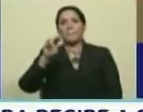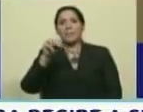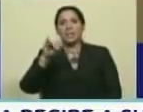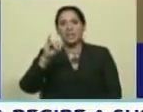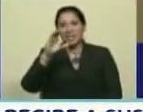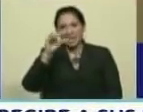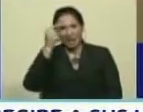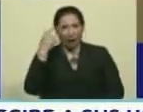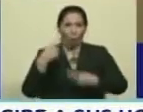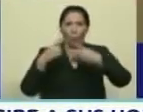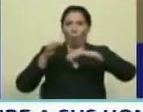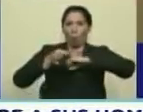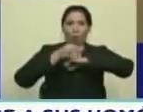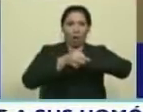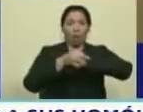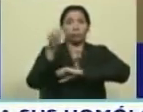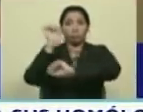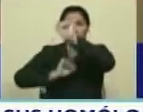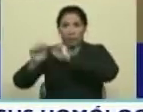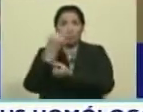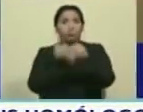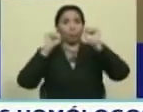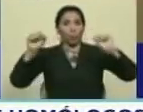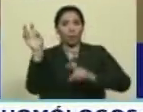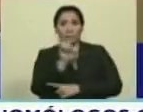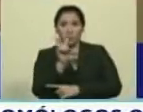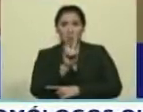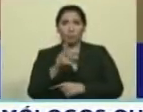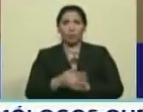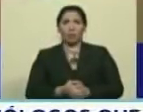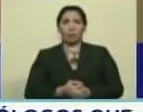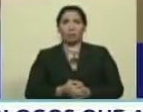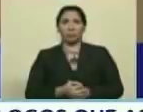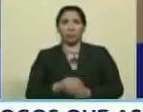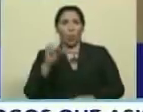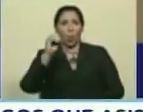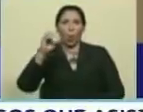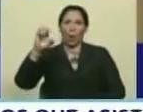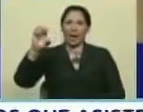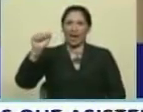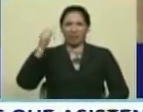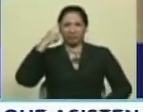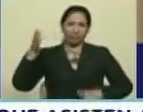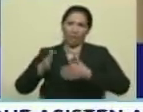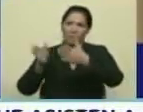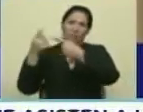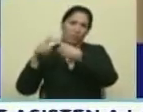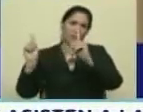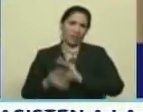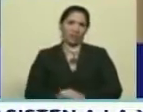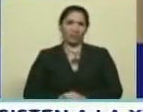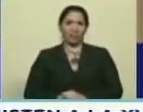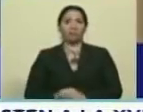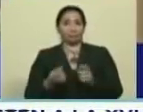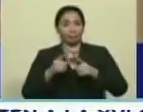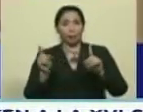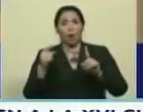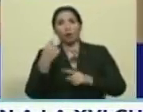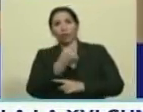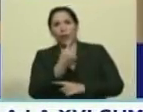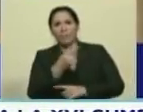Granadinas han defendido la soberanía de Venezuela. Y lo hemos hecho no solamente por la amistad con